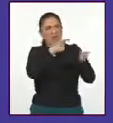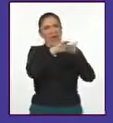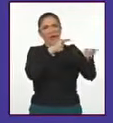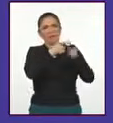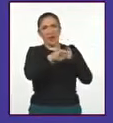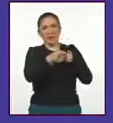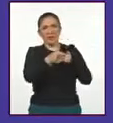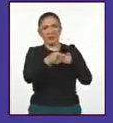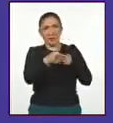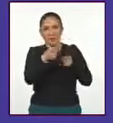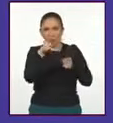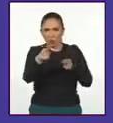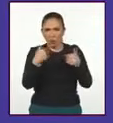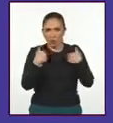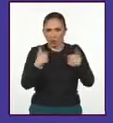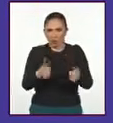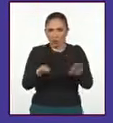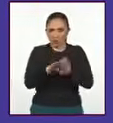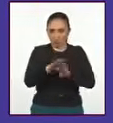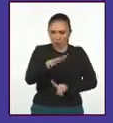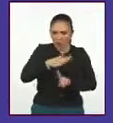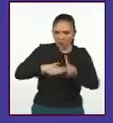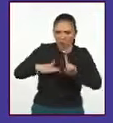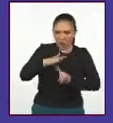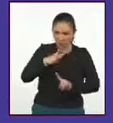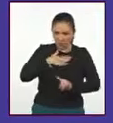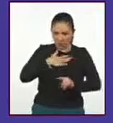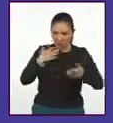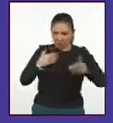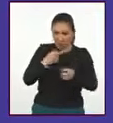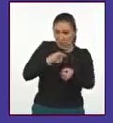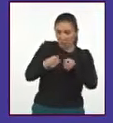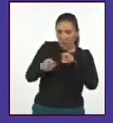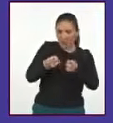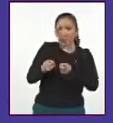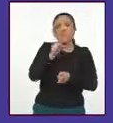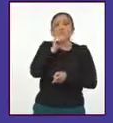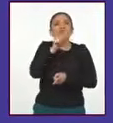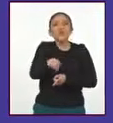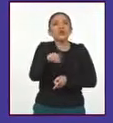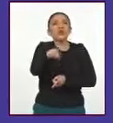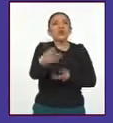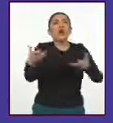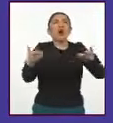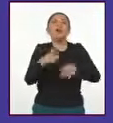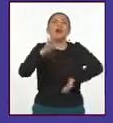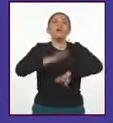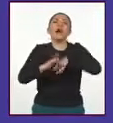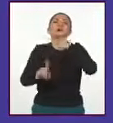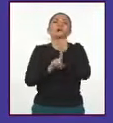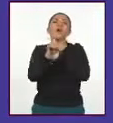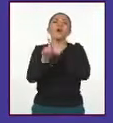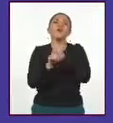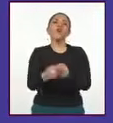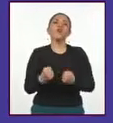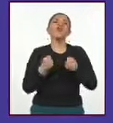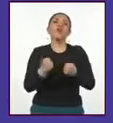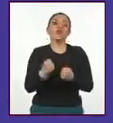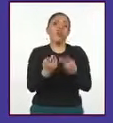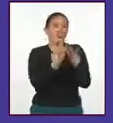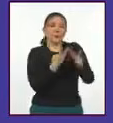su contexto cercano las llega a utilizar, pues evidentemente uno está formando más parte del problema que de la solución.